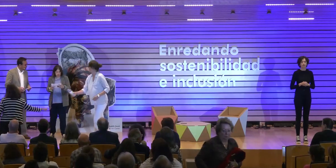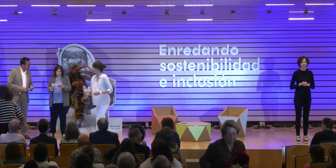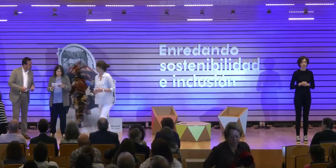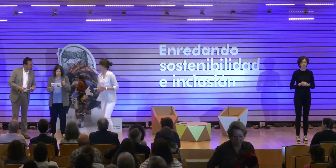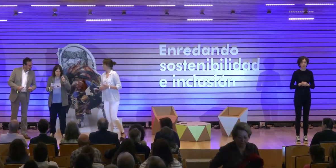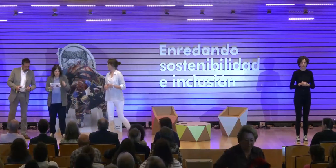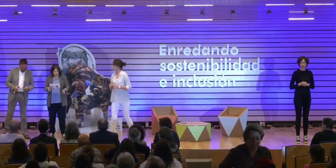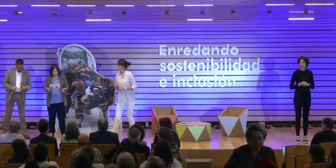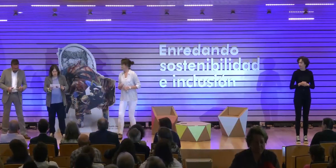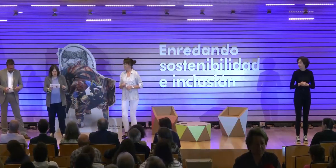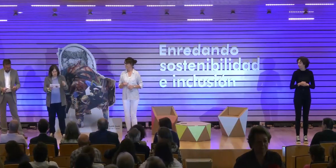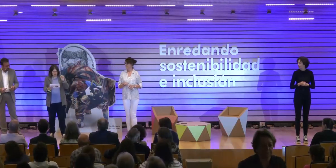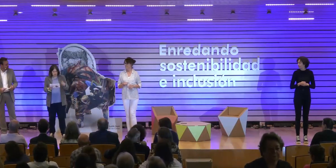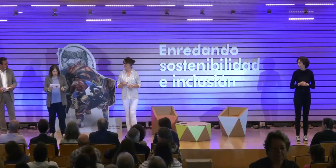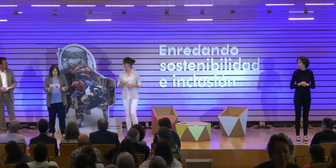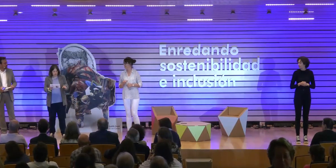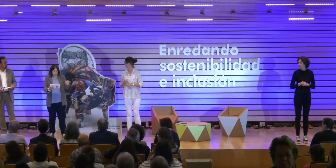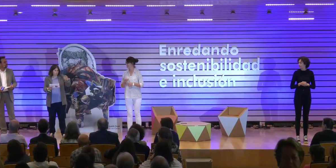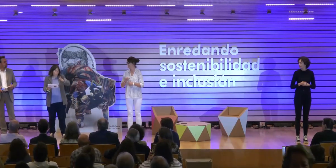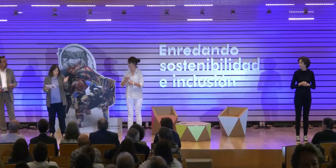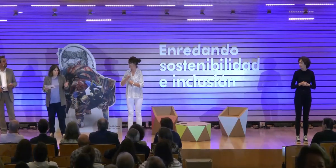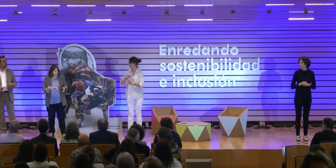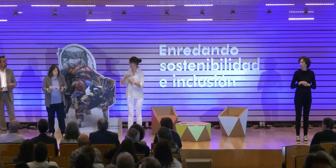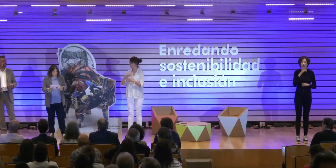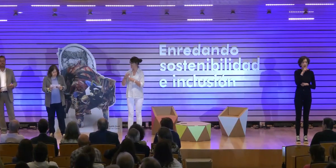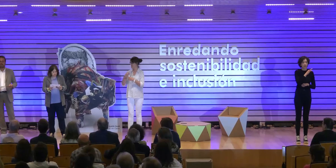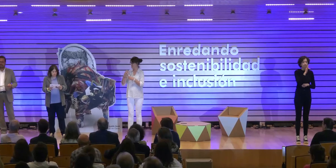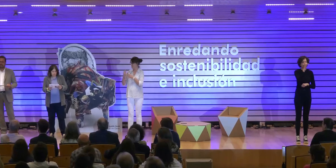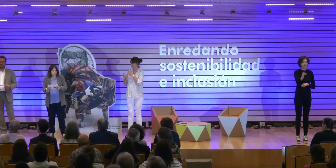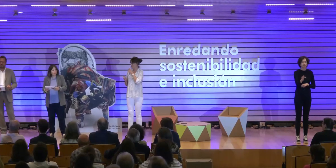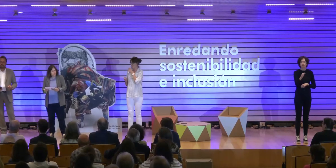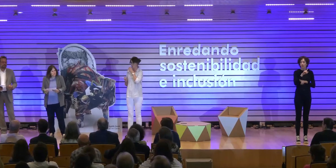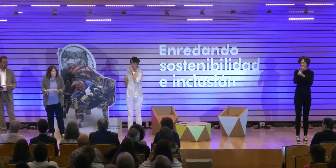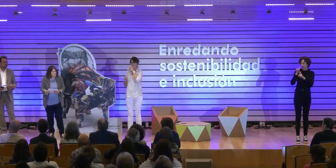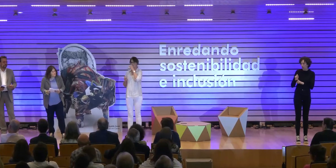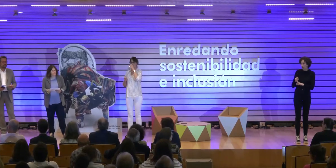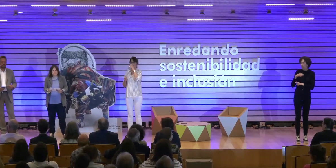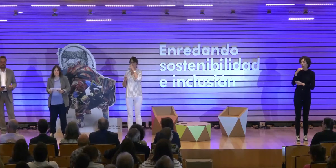ahora os toca el turno de pregunta ¿alguna duda?